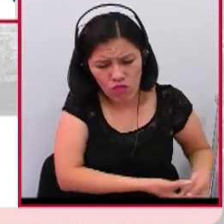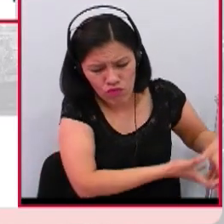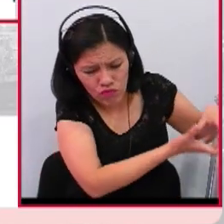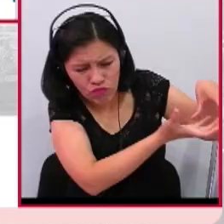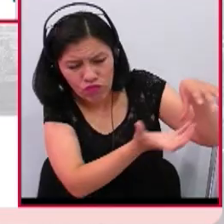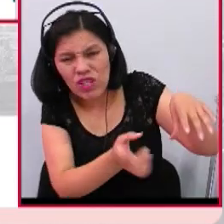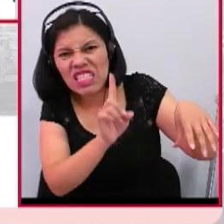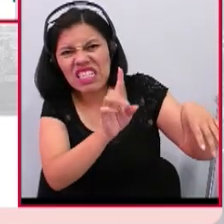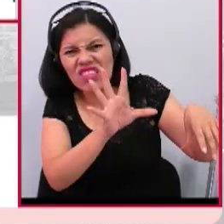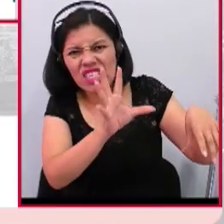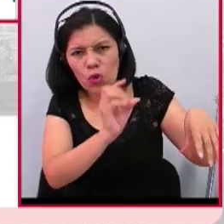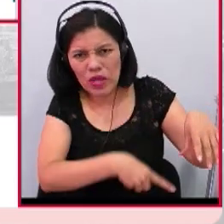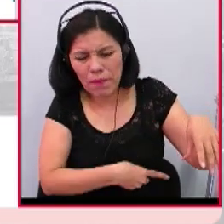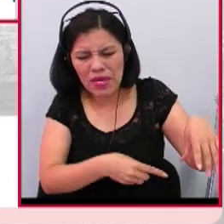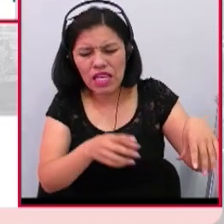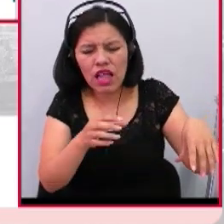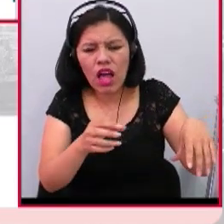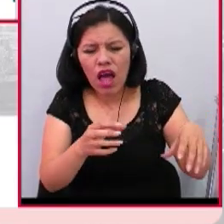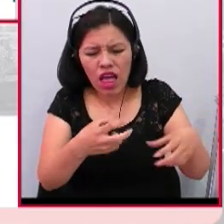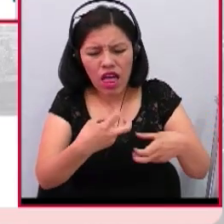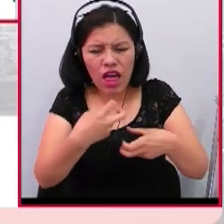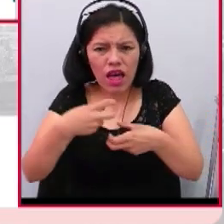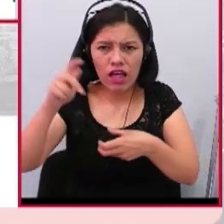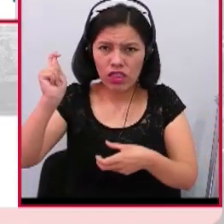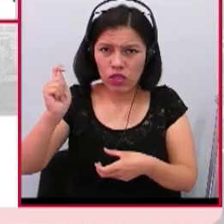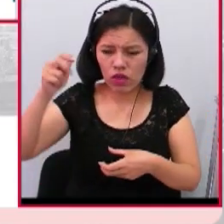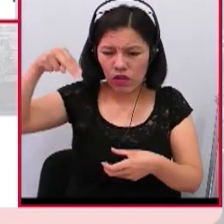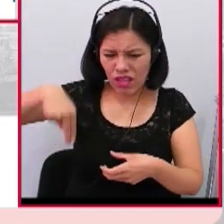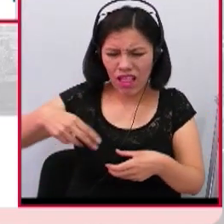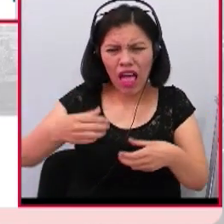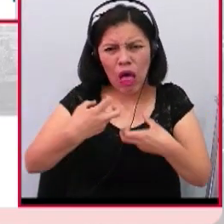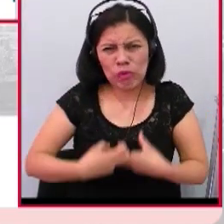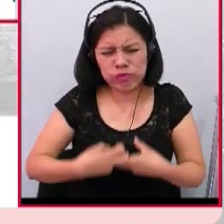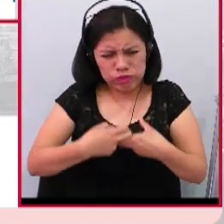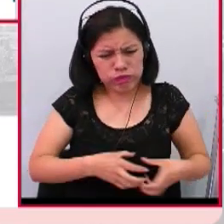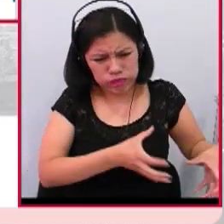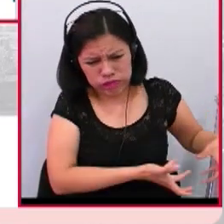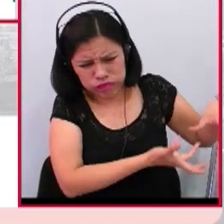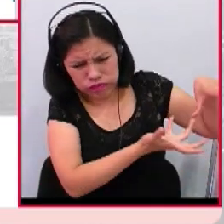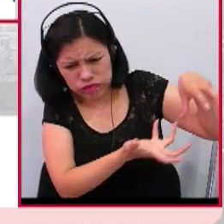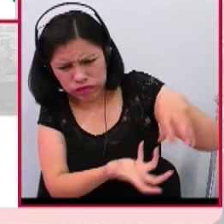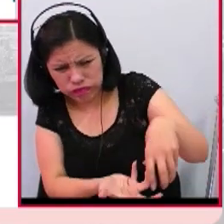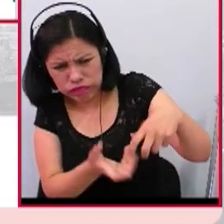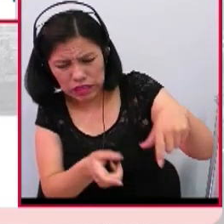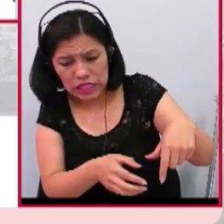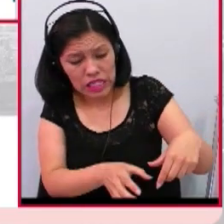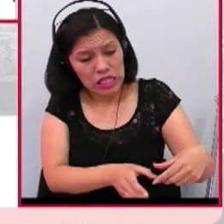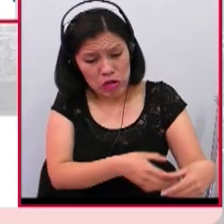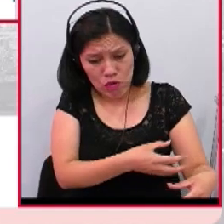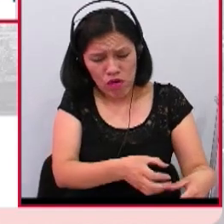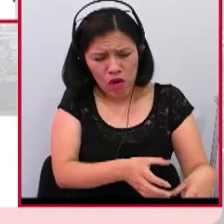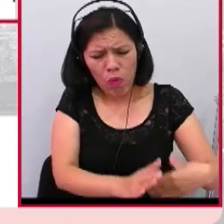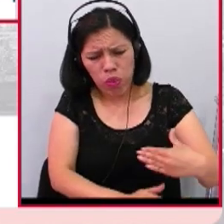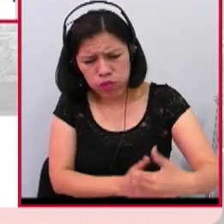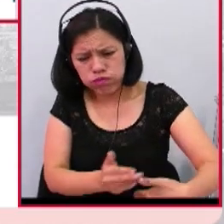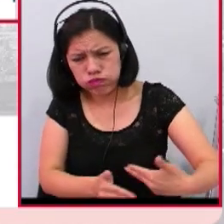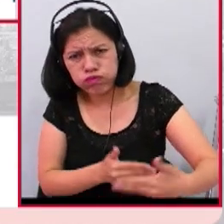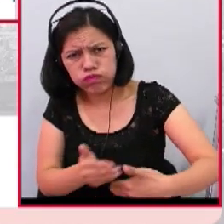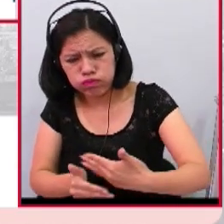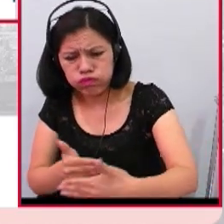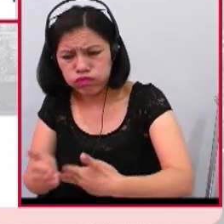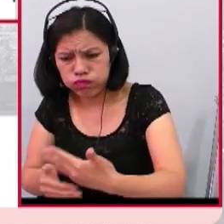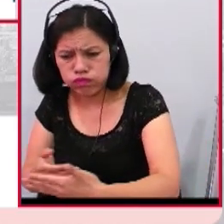y aproximadamente un tiempo de duración de 1 año. Actualmente estamos por los 300.000. Hemos doblado, también en tiempo